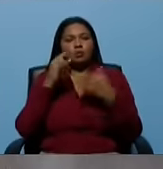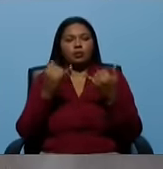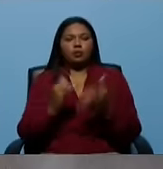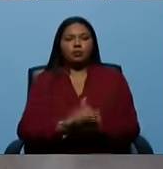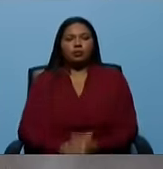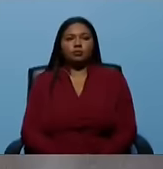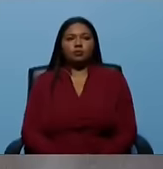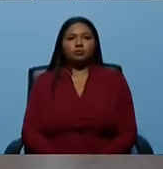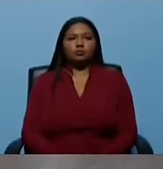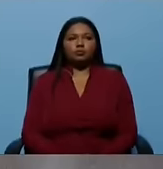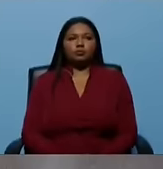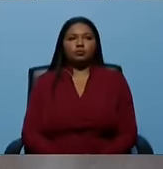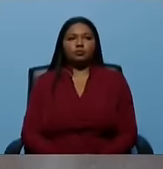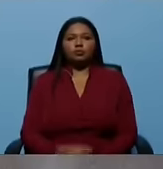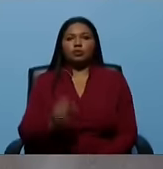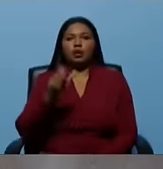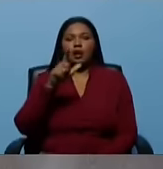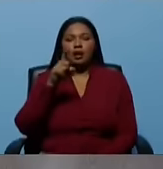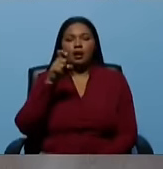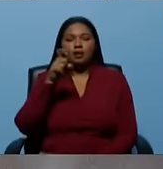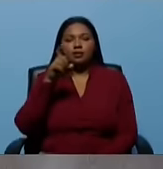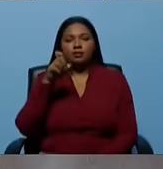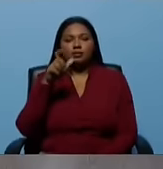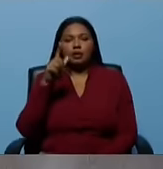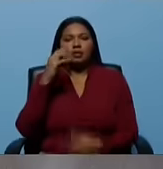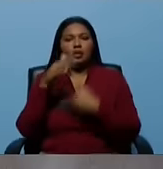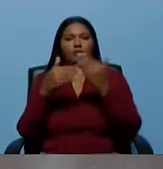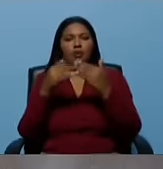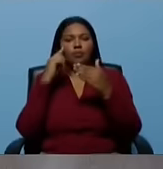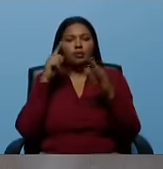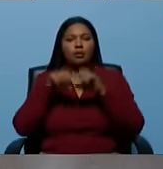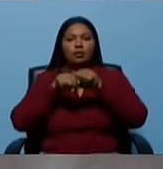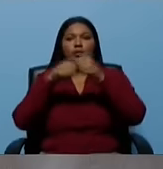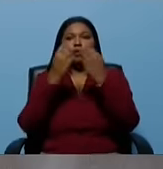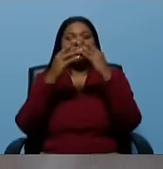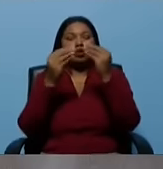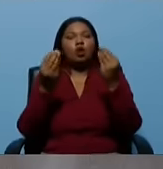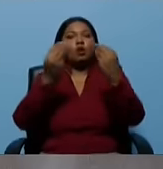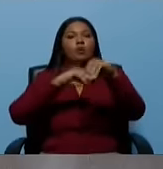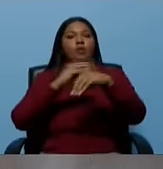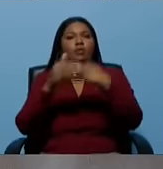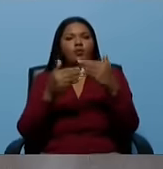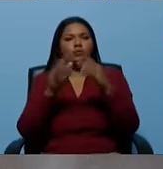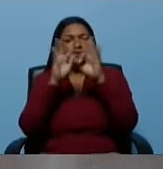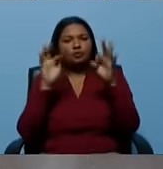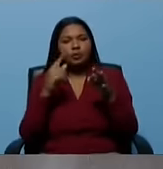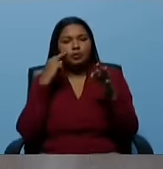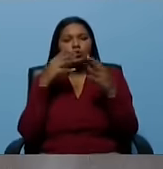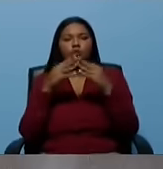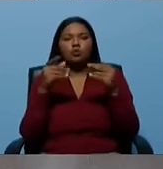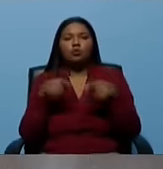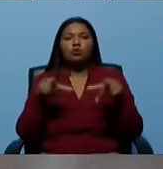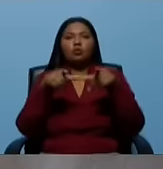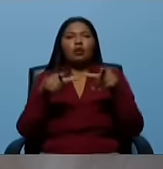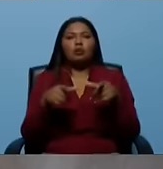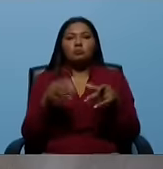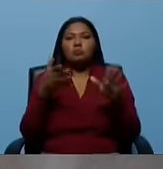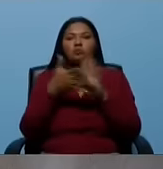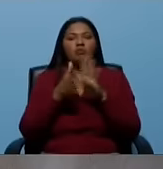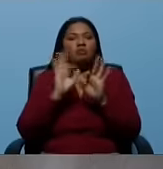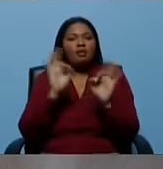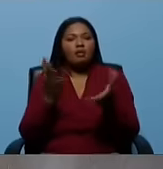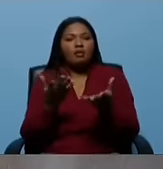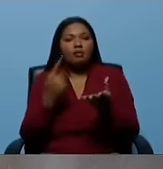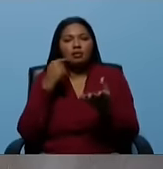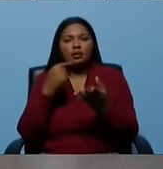de de Alex al que se violó cualquier se violaron todos los acuerdos y y todas las instancias y no pasó absolutamente nada